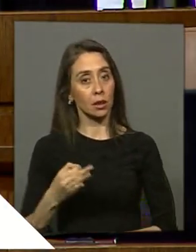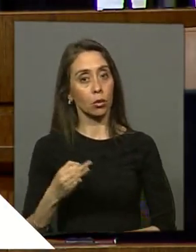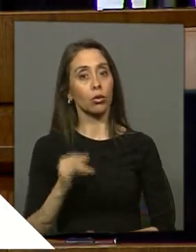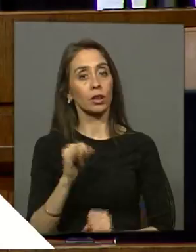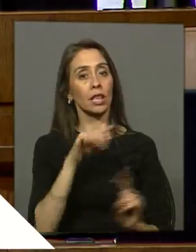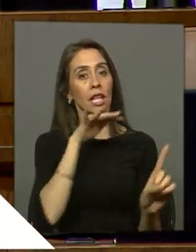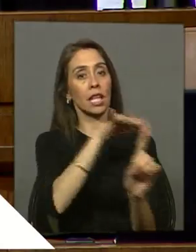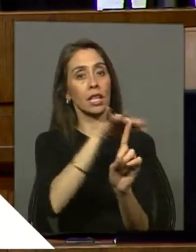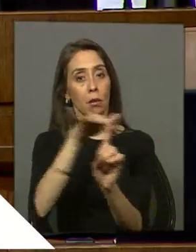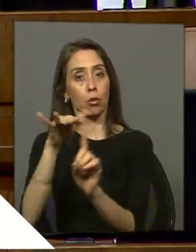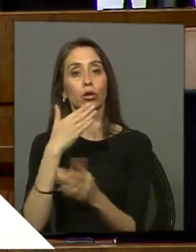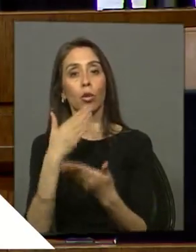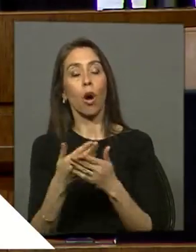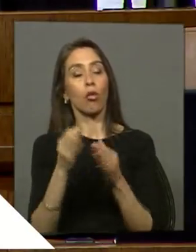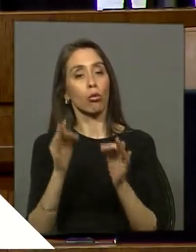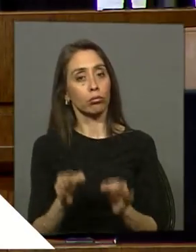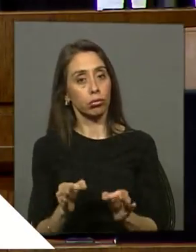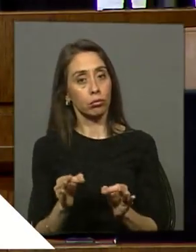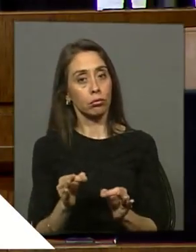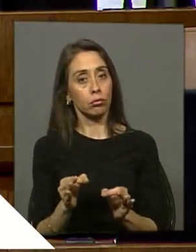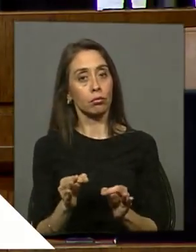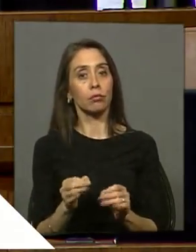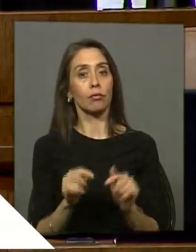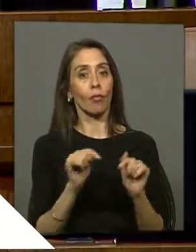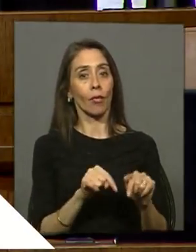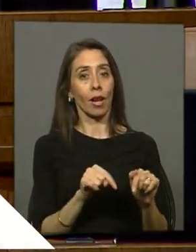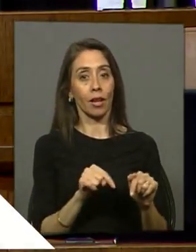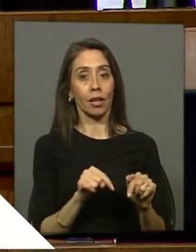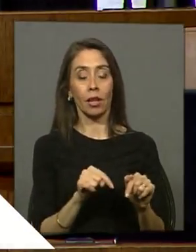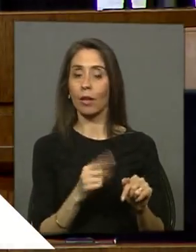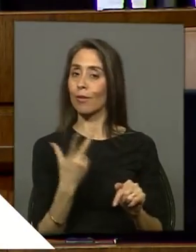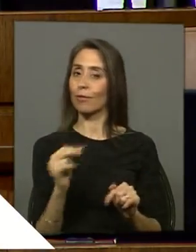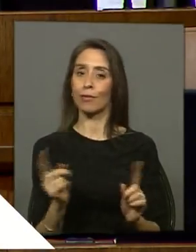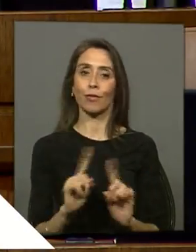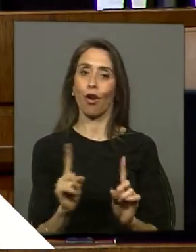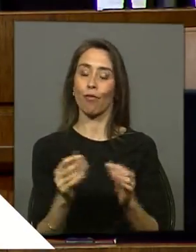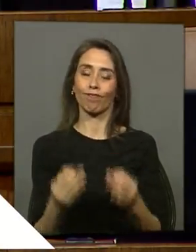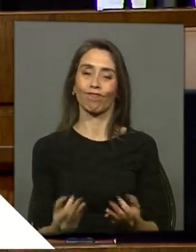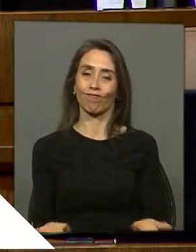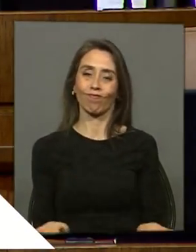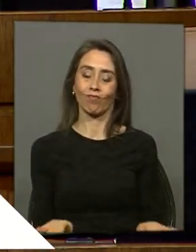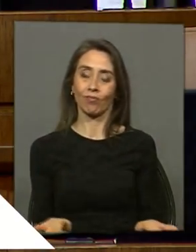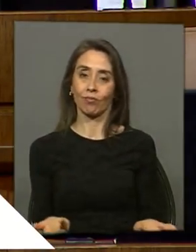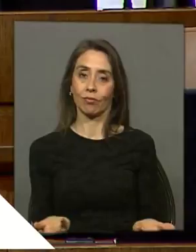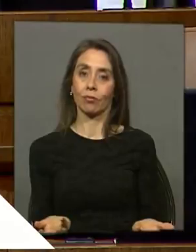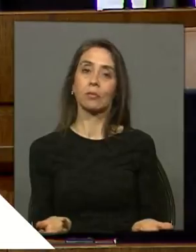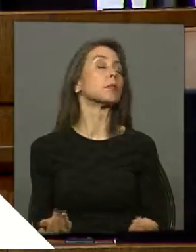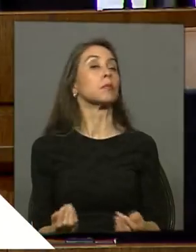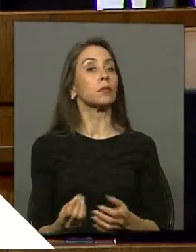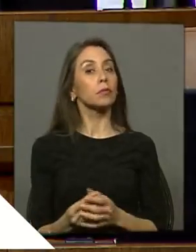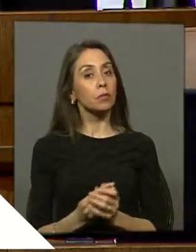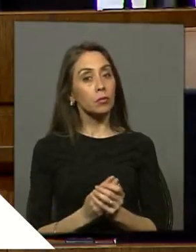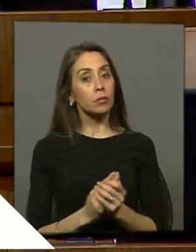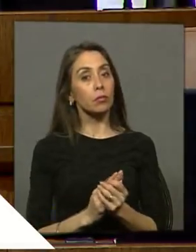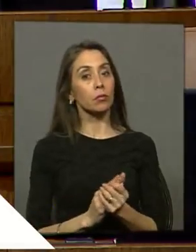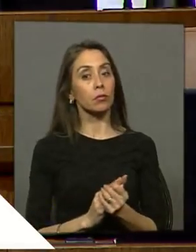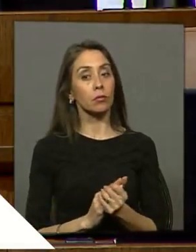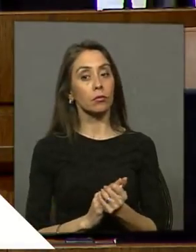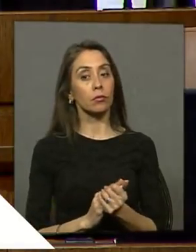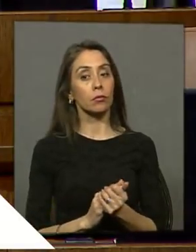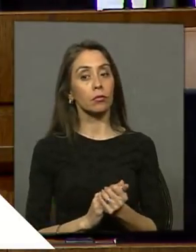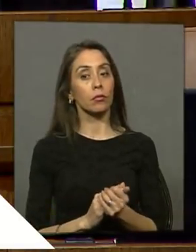reproches cuando correspondan creo que en este caso no corresponden creo haber sido absolutamente